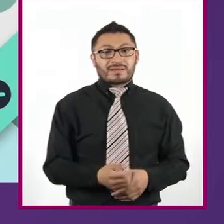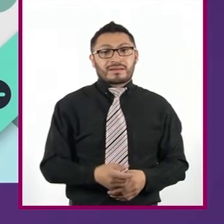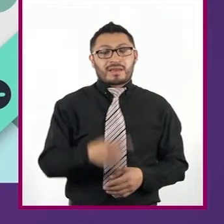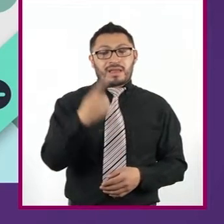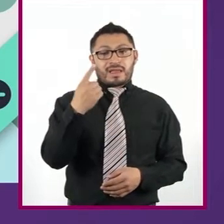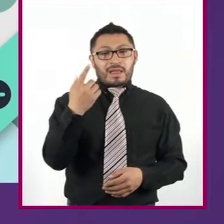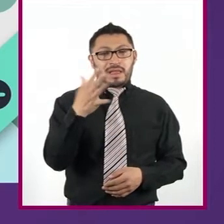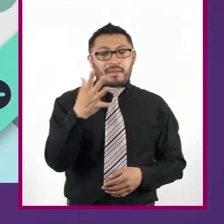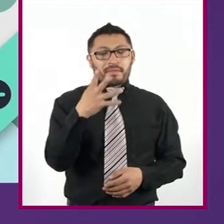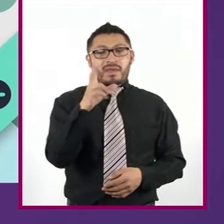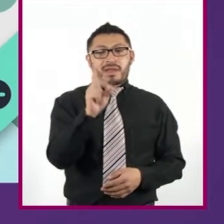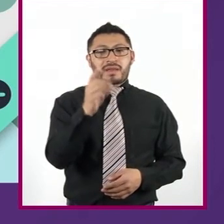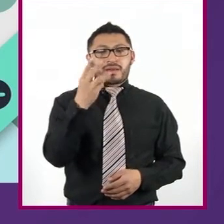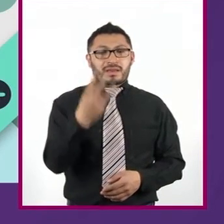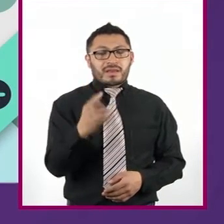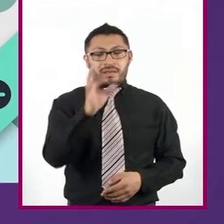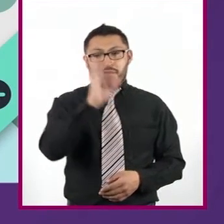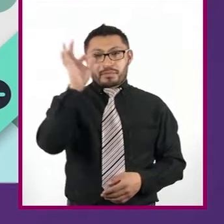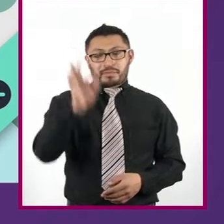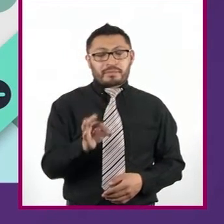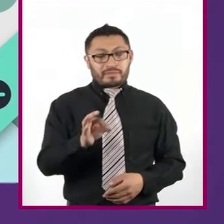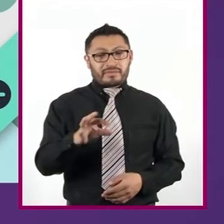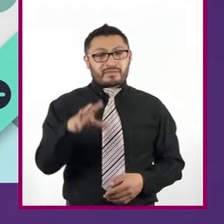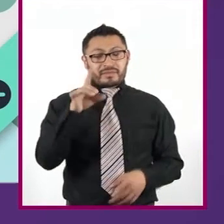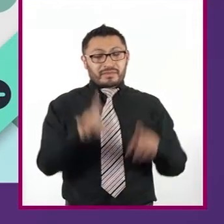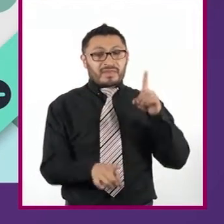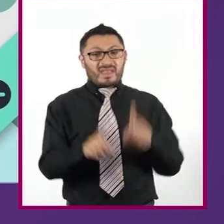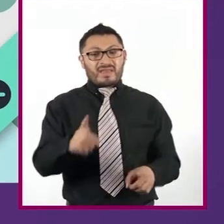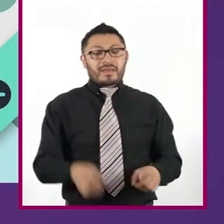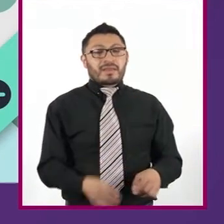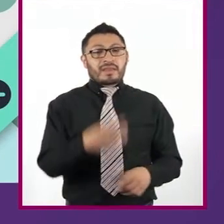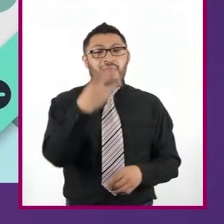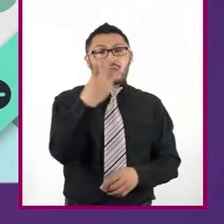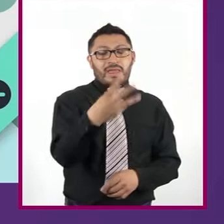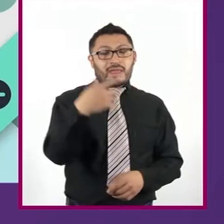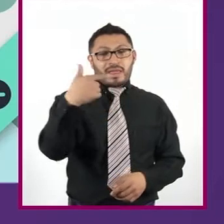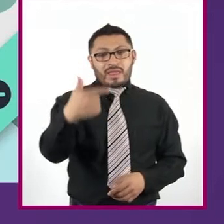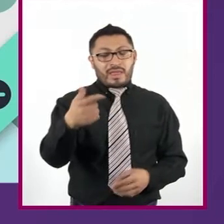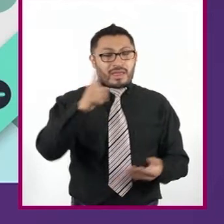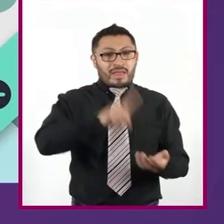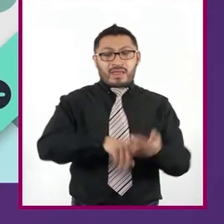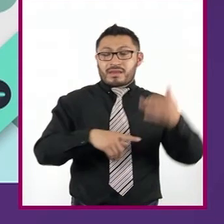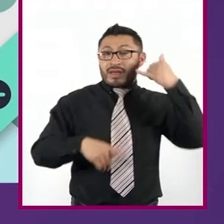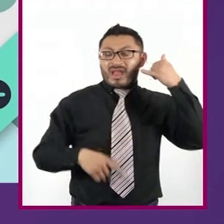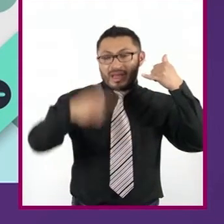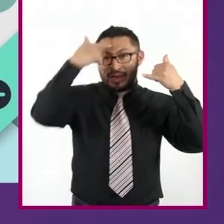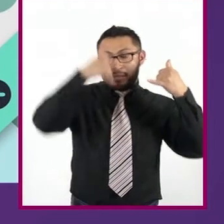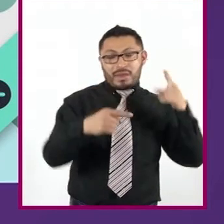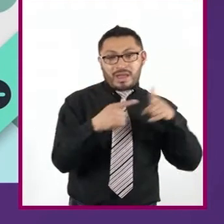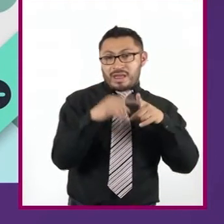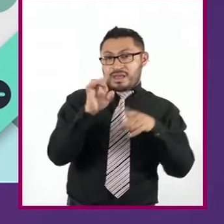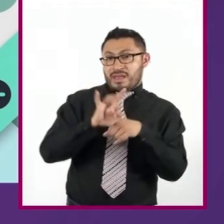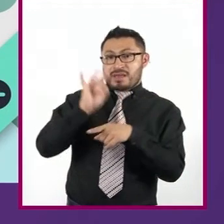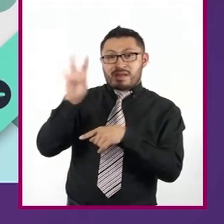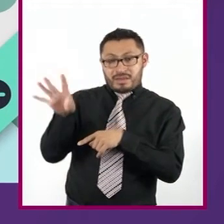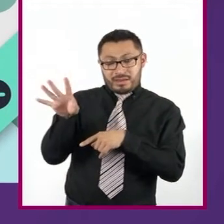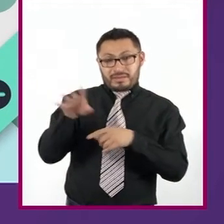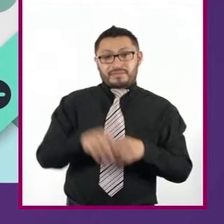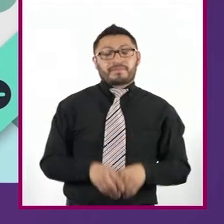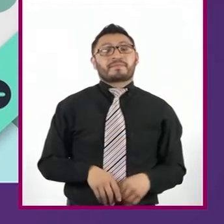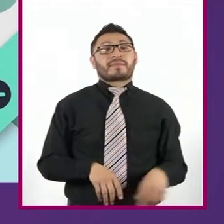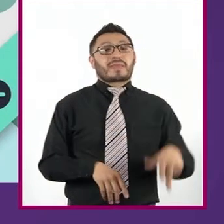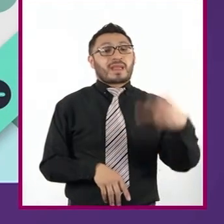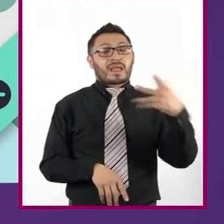un 33% depende de datos de celular para la entrega de trabajos, que un